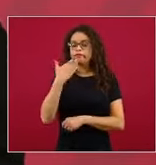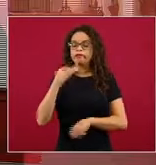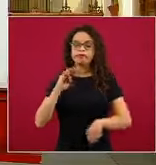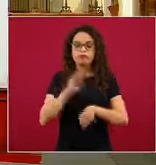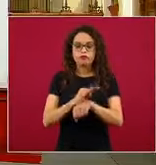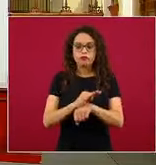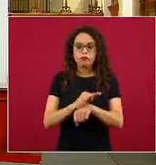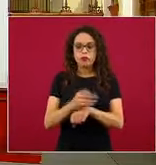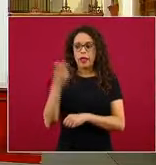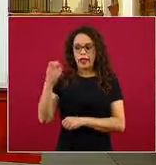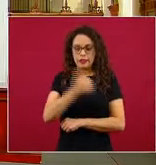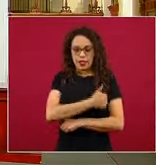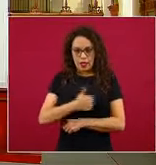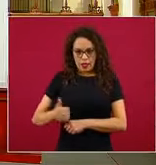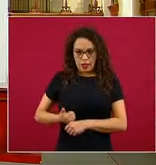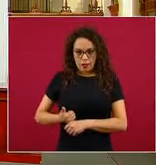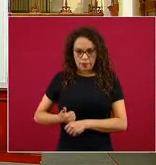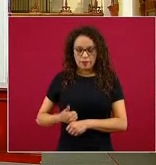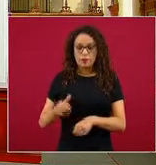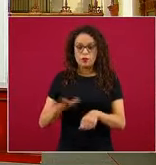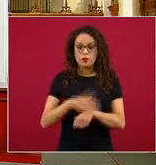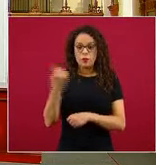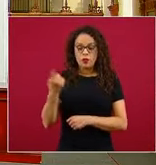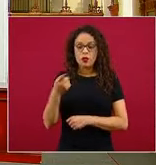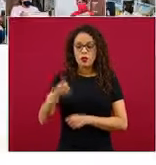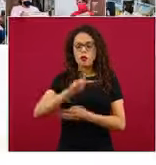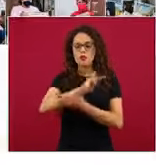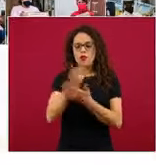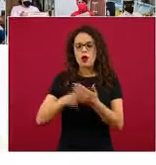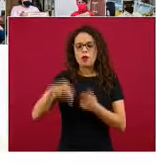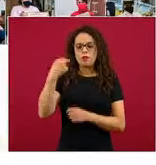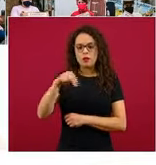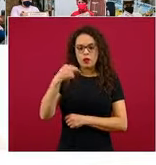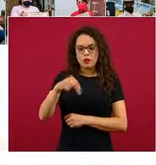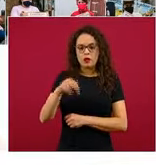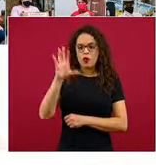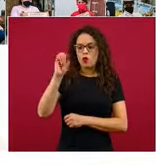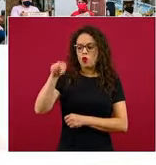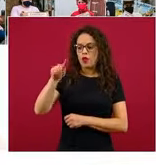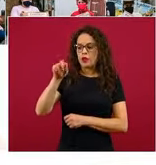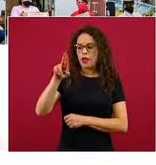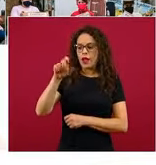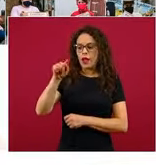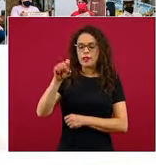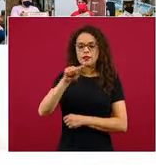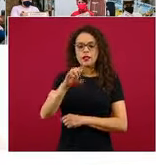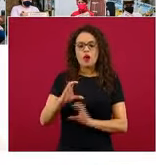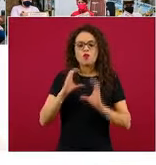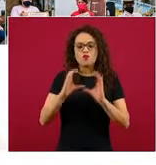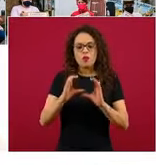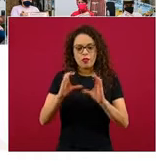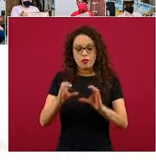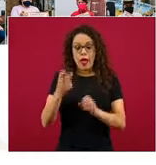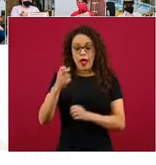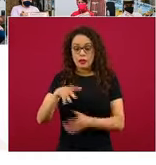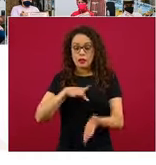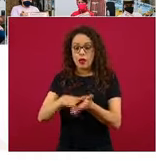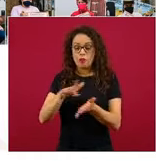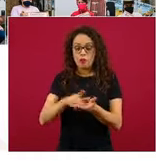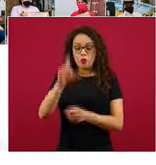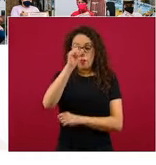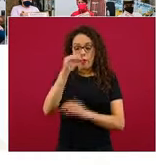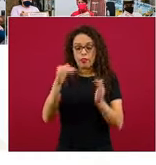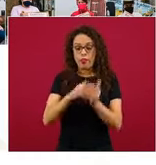Contreras. Gracias al programa Contreras Te Cuida, beneficiamos directamente a 20,000 familias. Es importante explicar que en